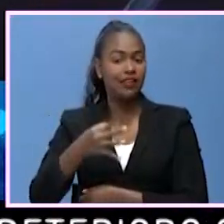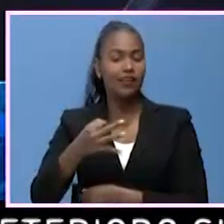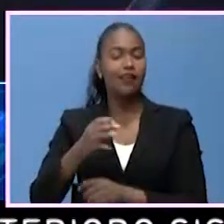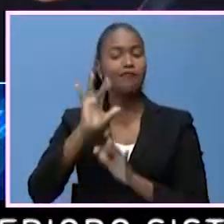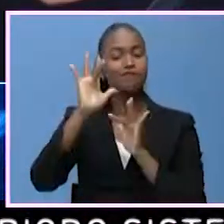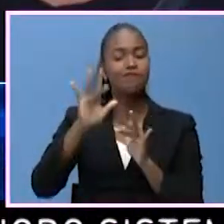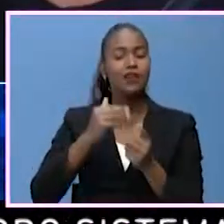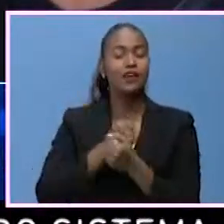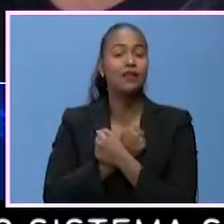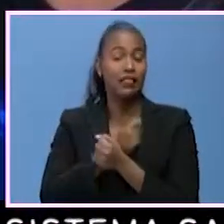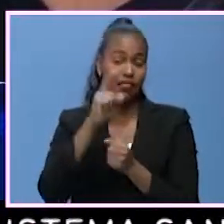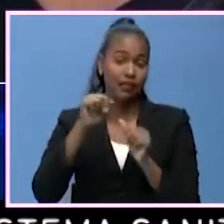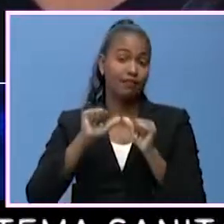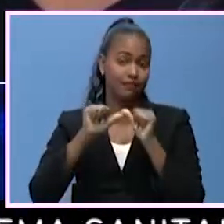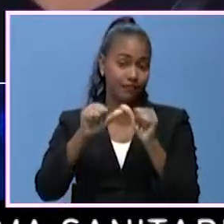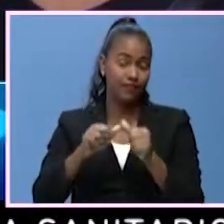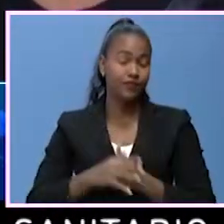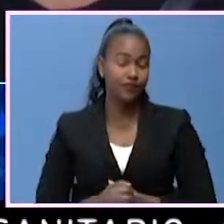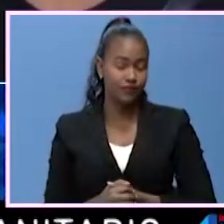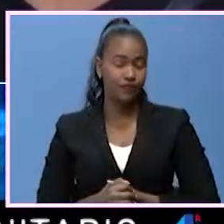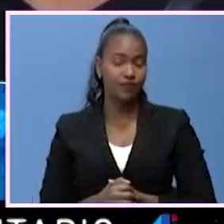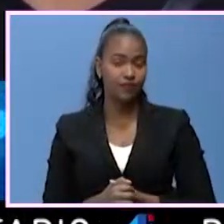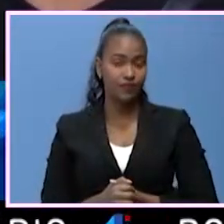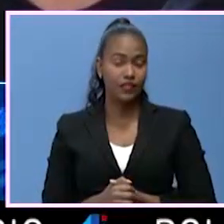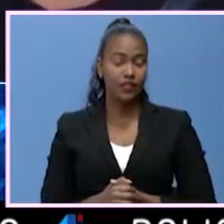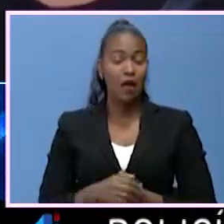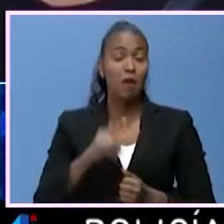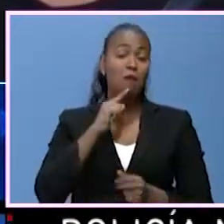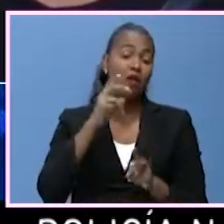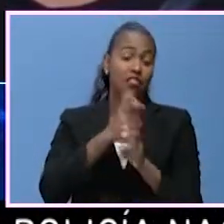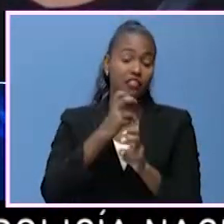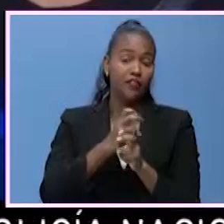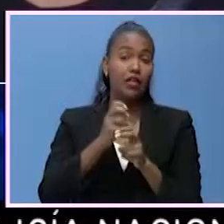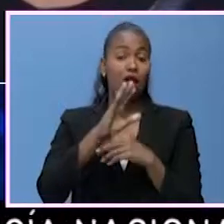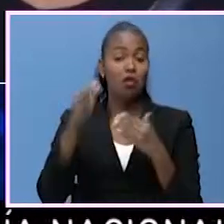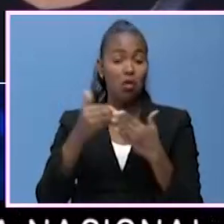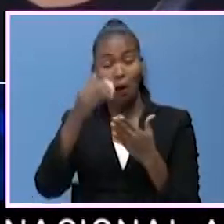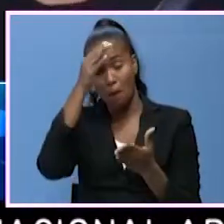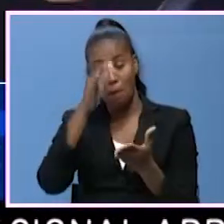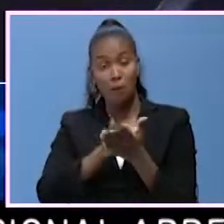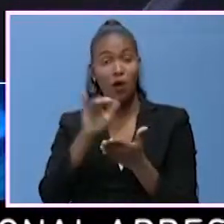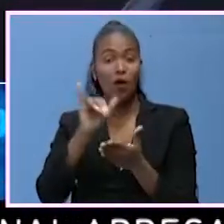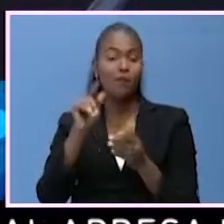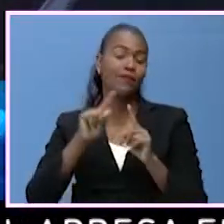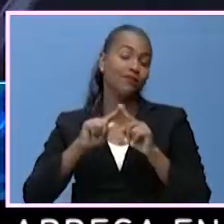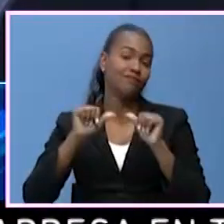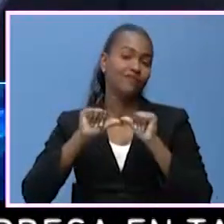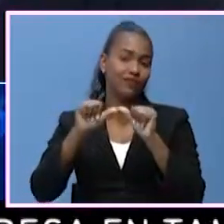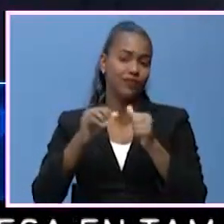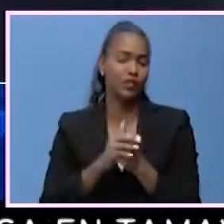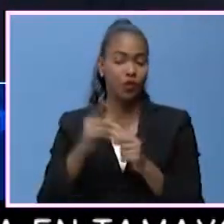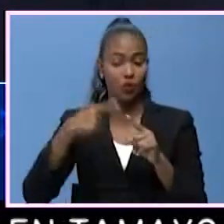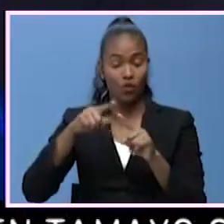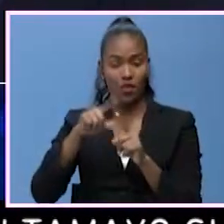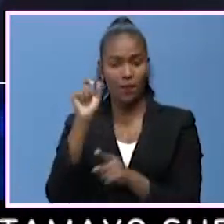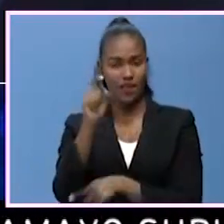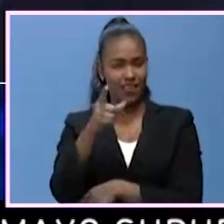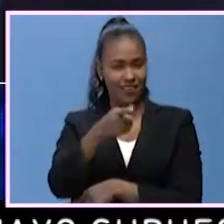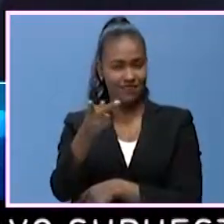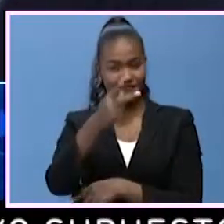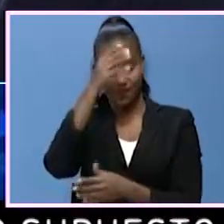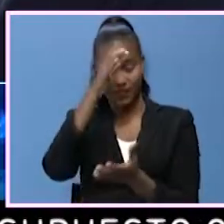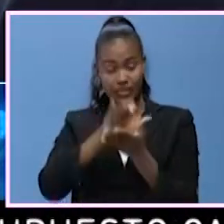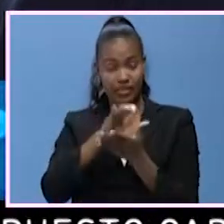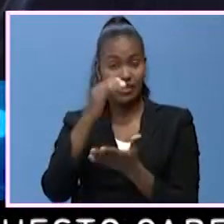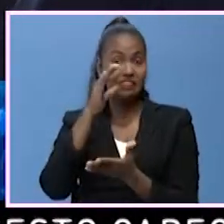debe predominar. Sí, sus altas y bajas como toda la pareja, pero sí, se ha mantenido. Al preguntarles a esta pareja de enamorados si